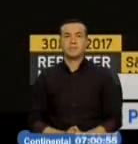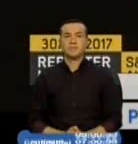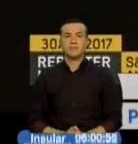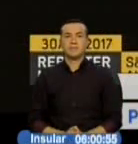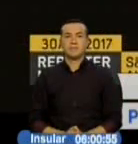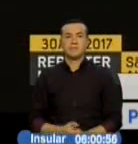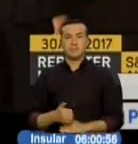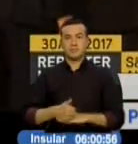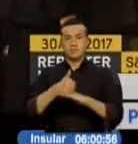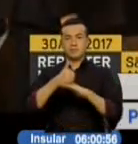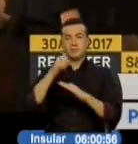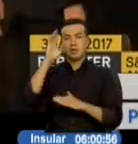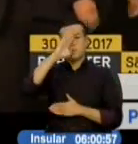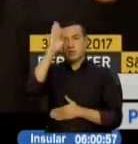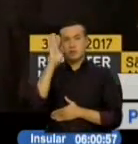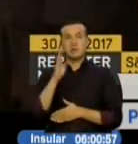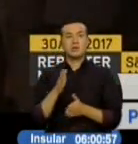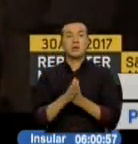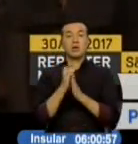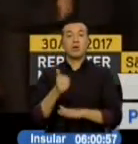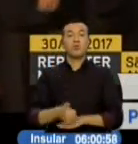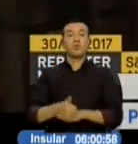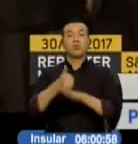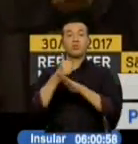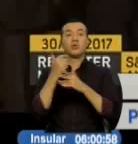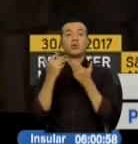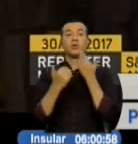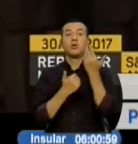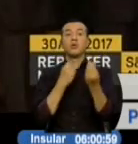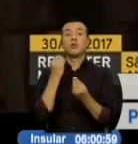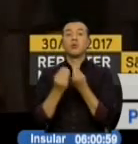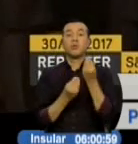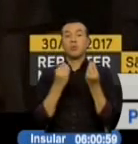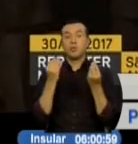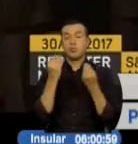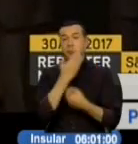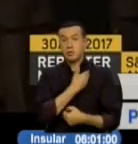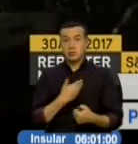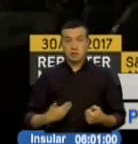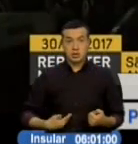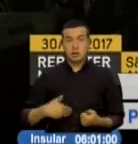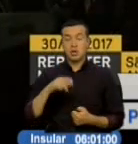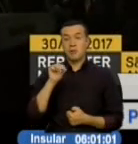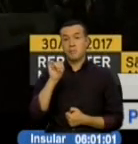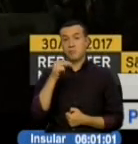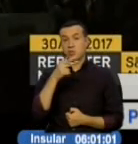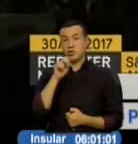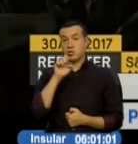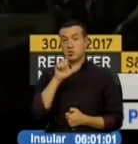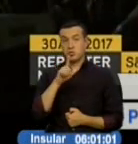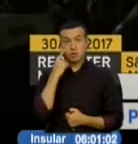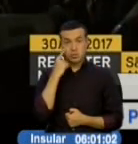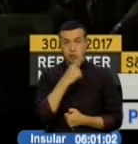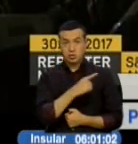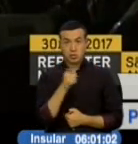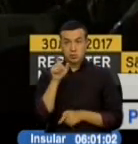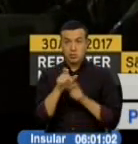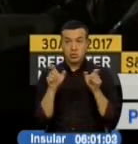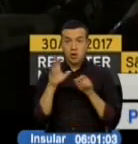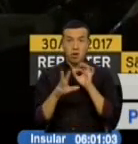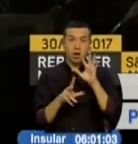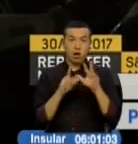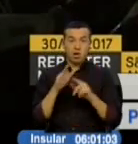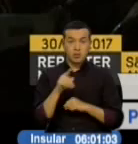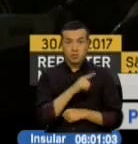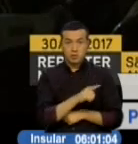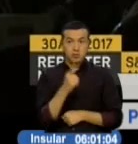La Corte Suprema de Brasil autorizó a la Policía Federal a interrogar al presidente Michel Temer, quien es investigado por delitos de presunta corrupción